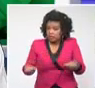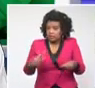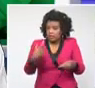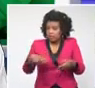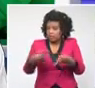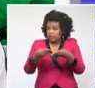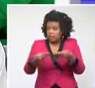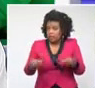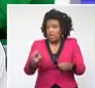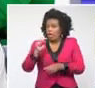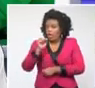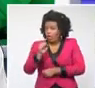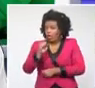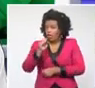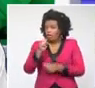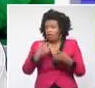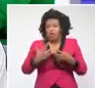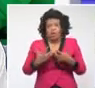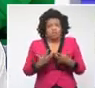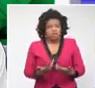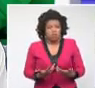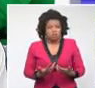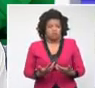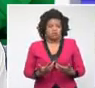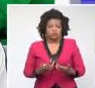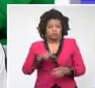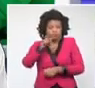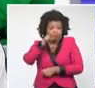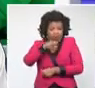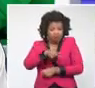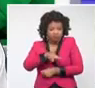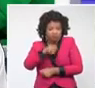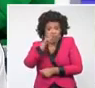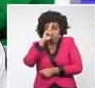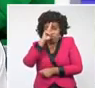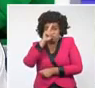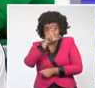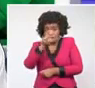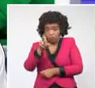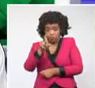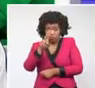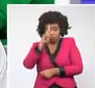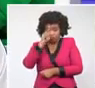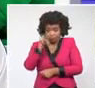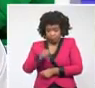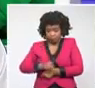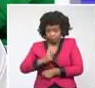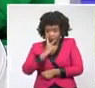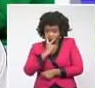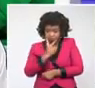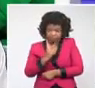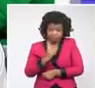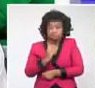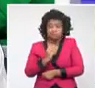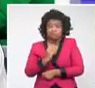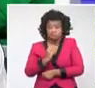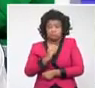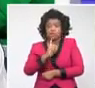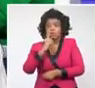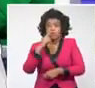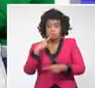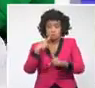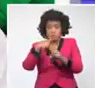tos seca, decaimiento, se valoró en su área de salud, resultó positivo al test, se ingresó, se confirmó